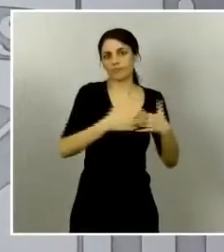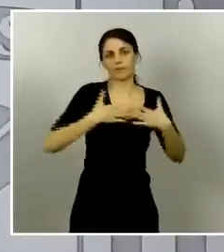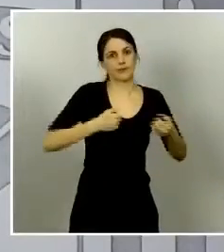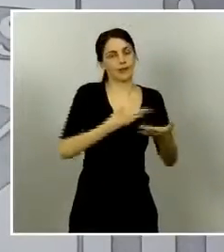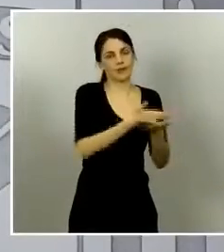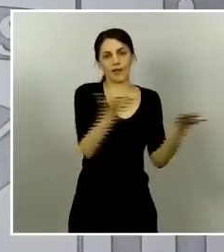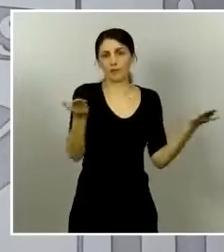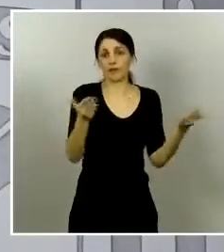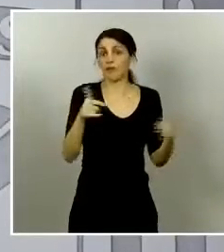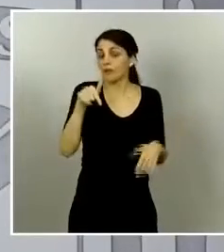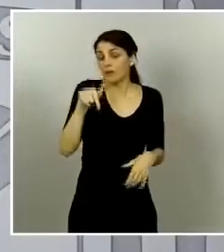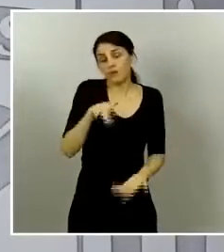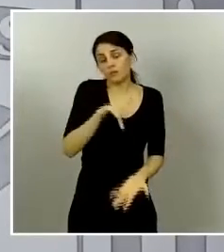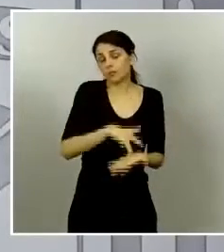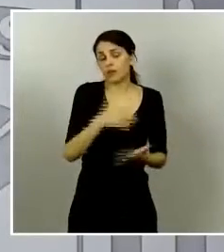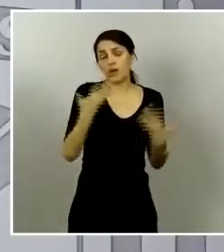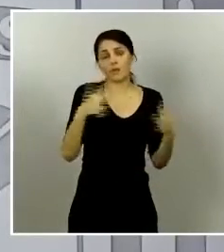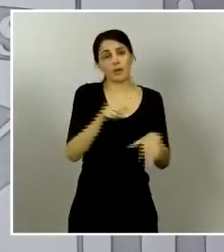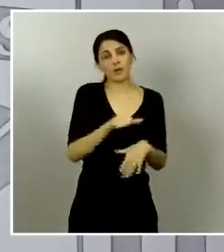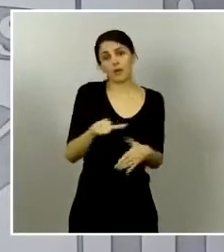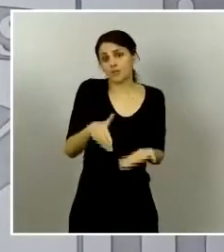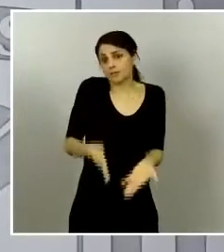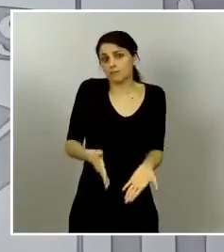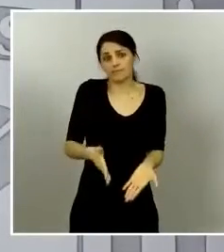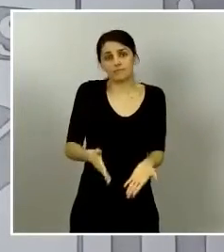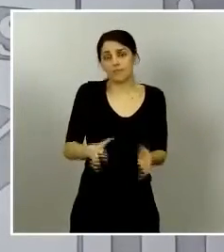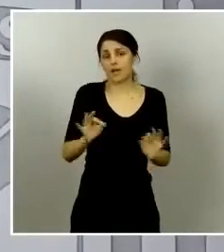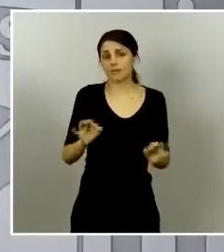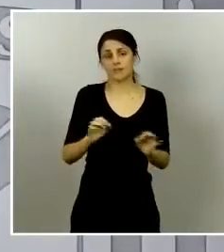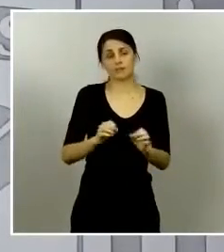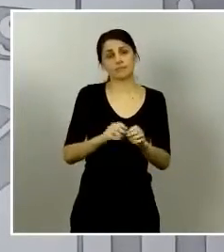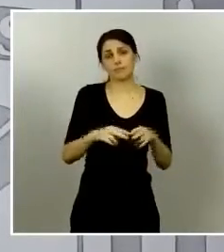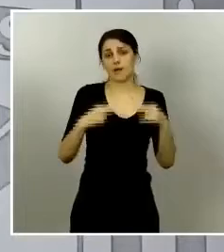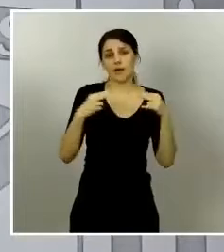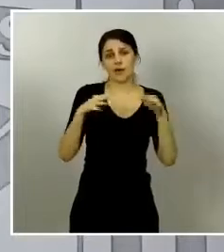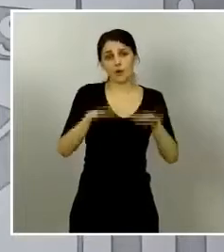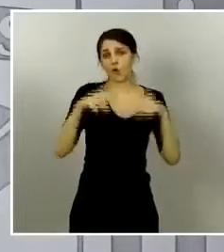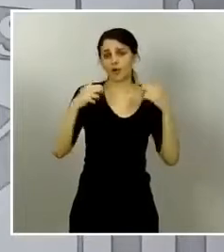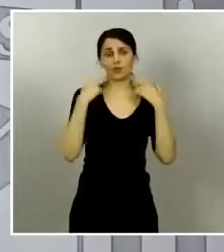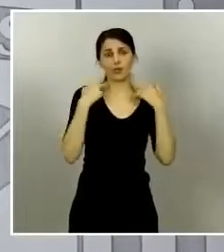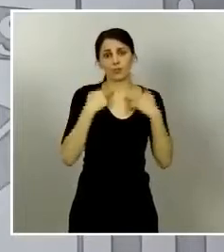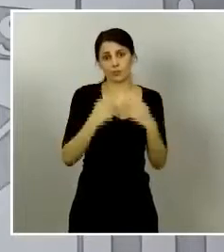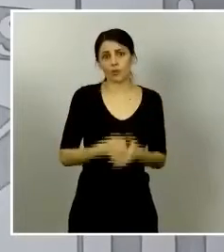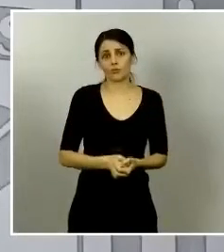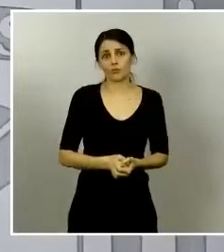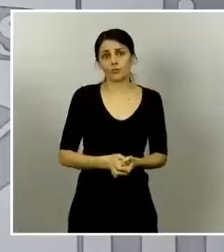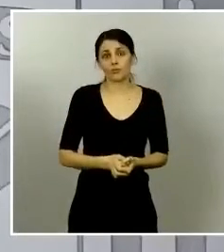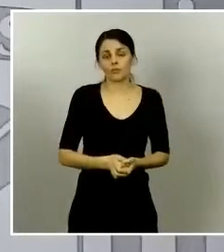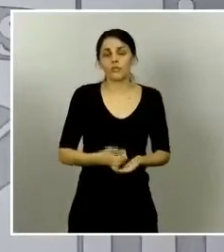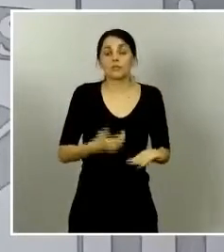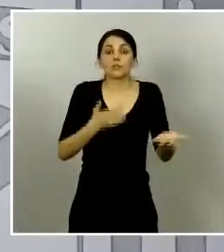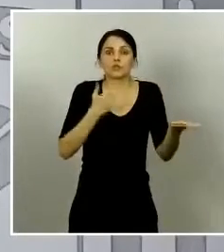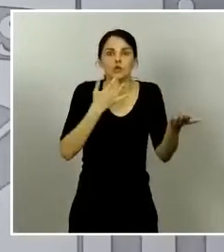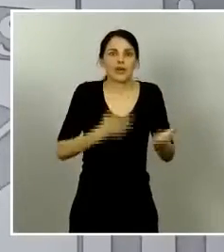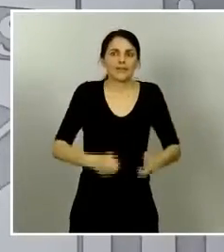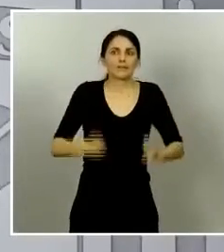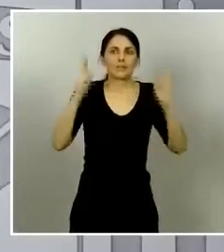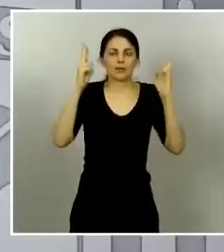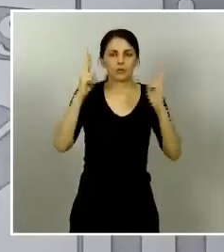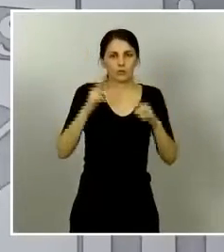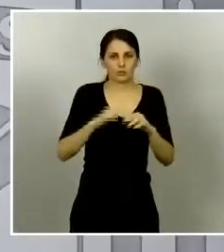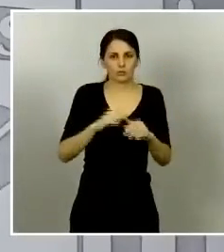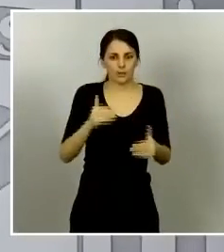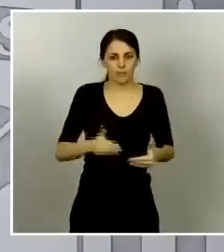políticas nos voten. Y eso es lo que ocurrió el pasado miércoles en el Congreso de los Diputados, y espero y deseo que si este